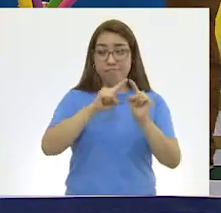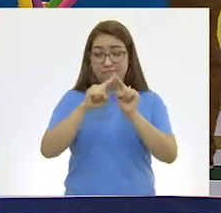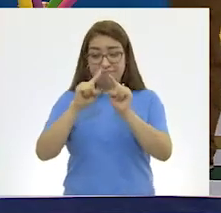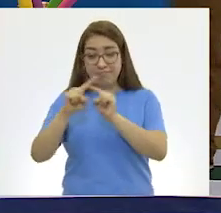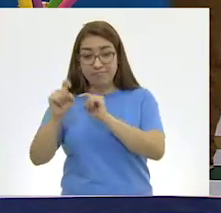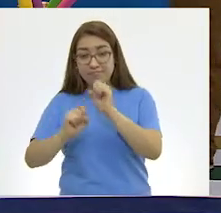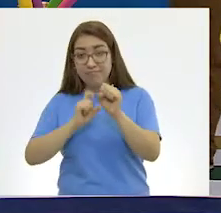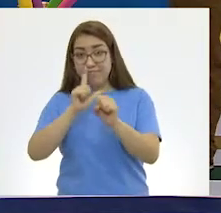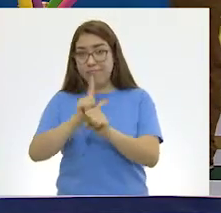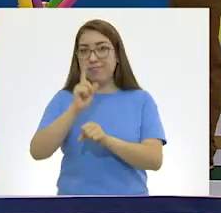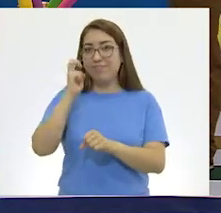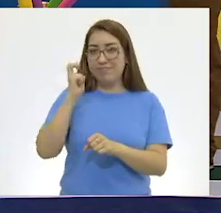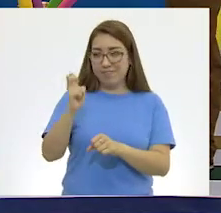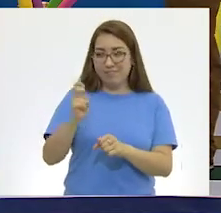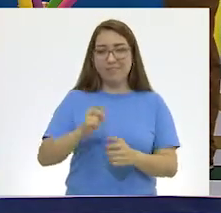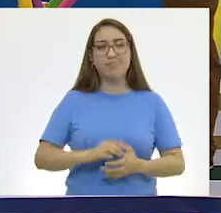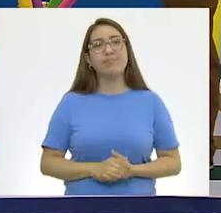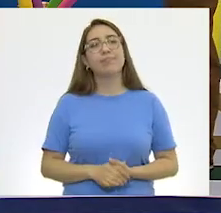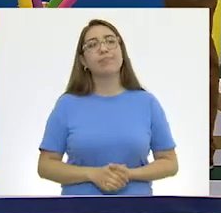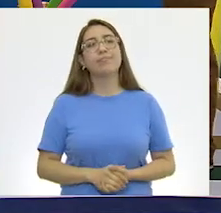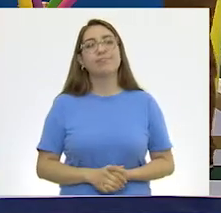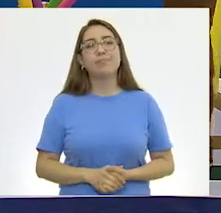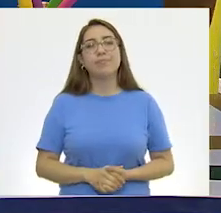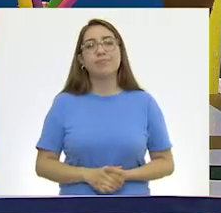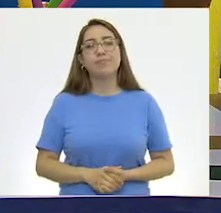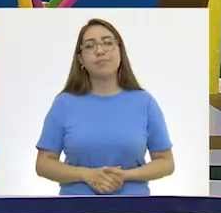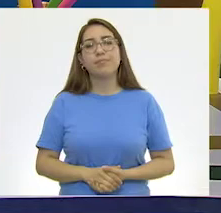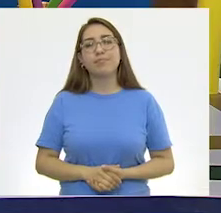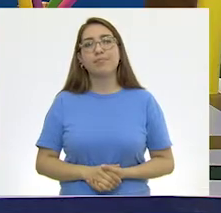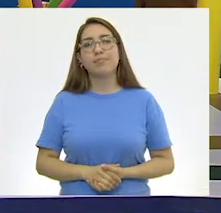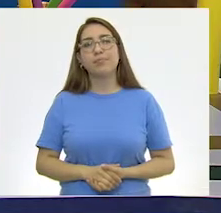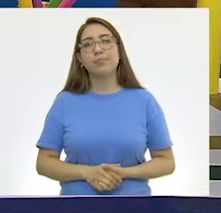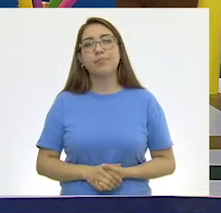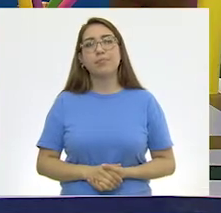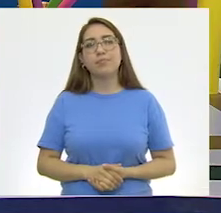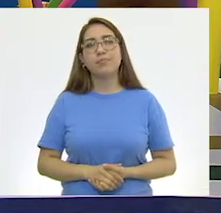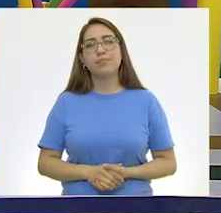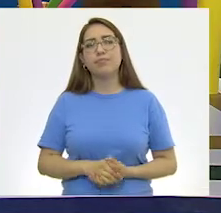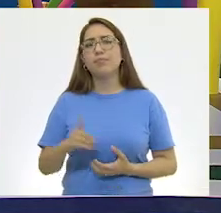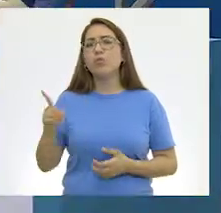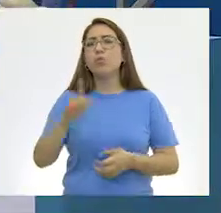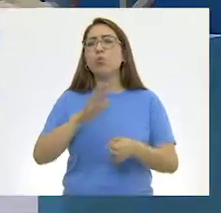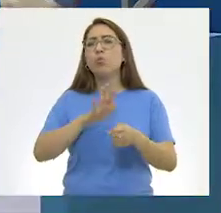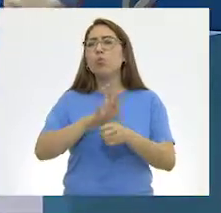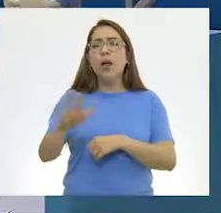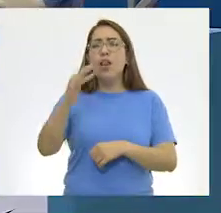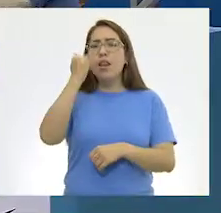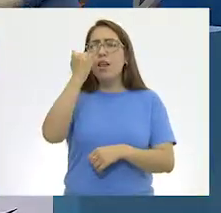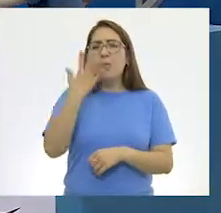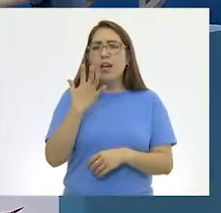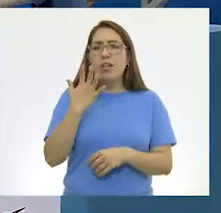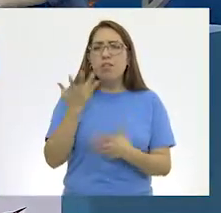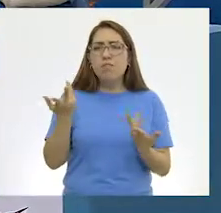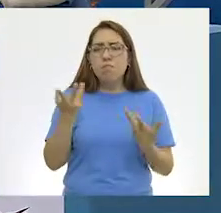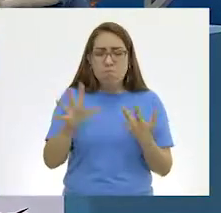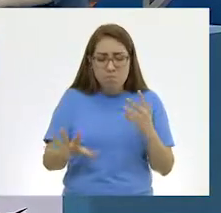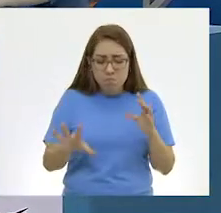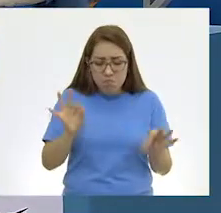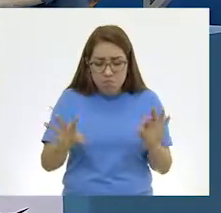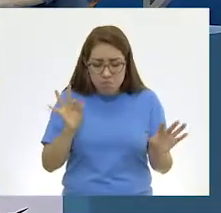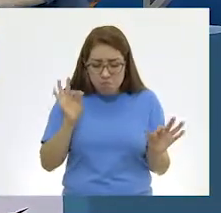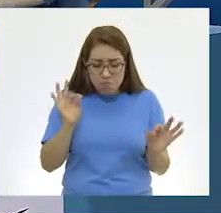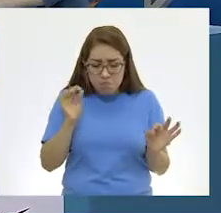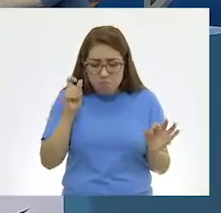ahora. ¿Ahora sí? Sí, ya los quiero. Ah, qué bueno. ¿Cuál imagen crees que representa